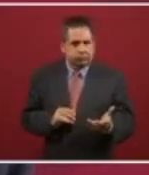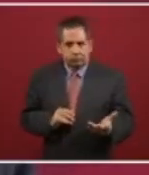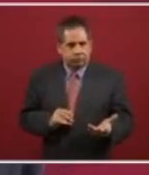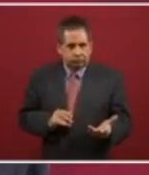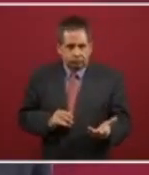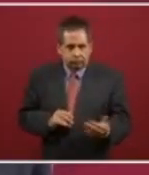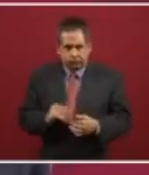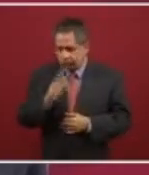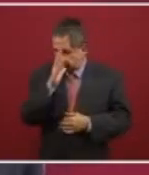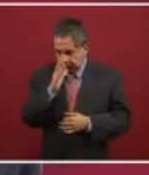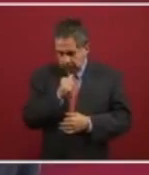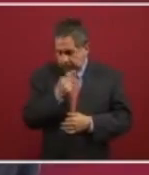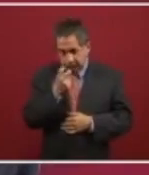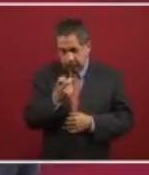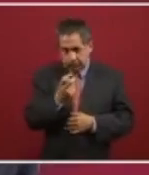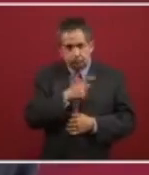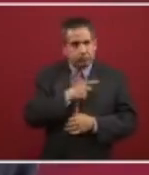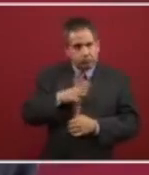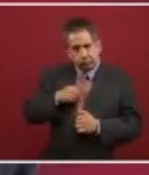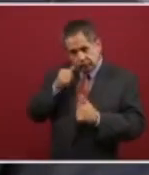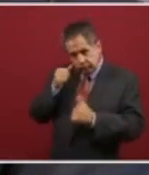No es posible eso.